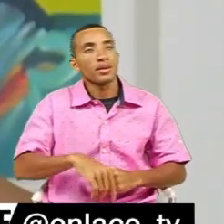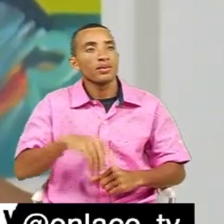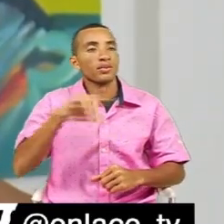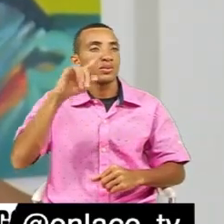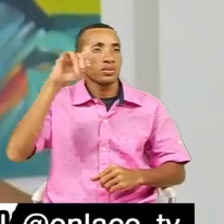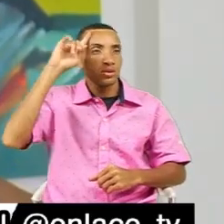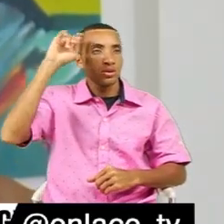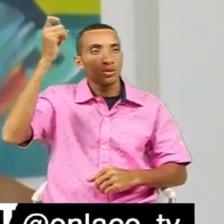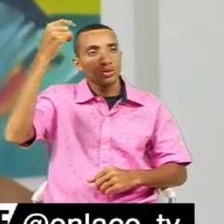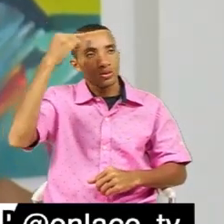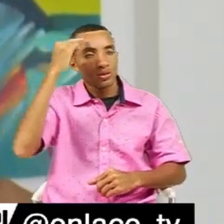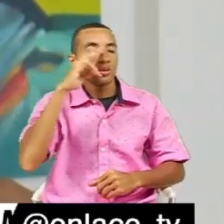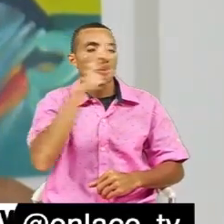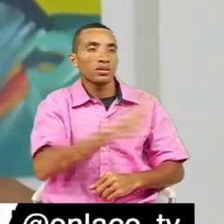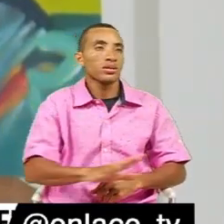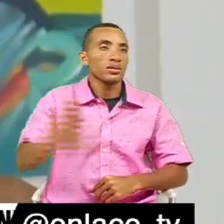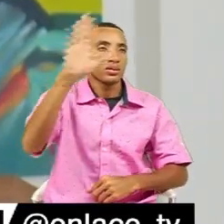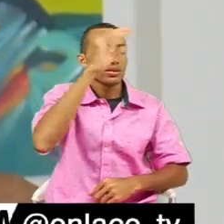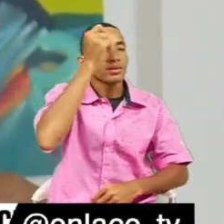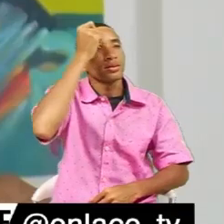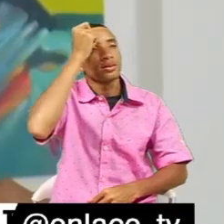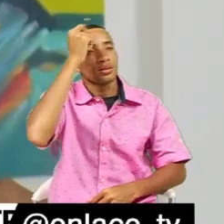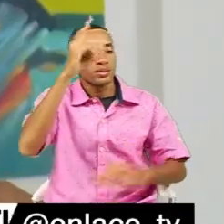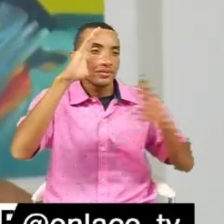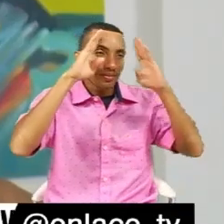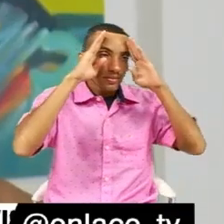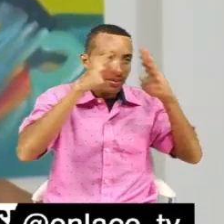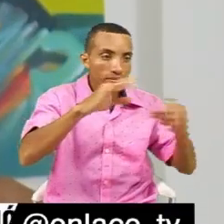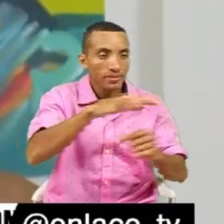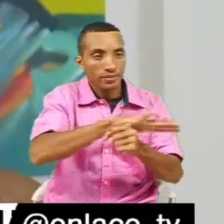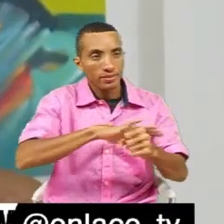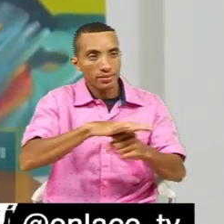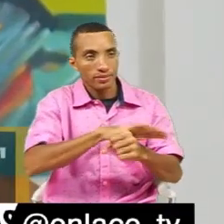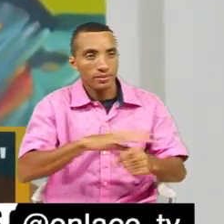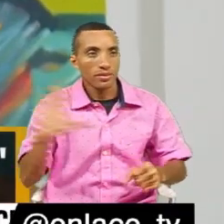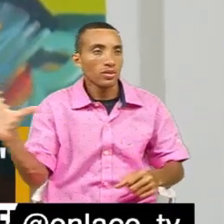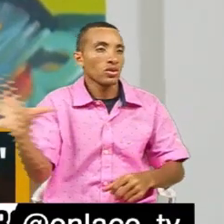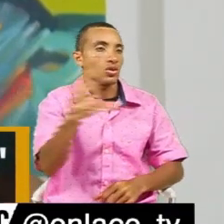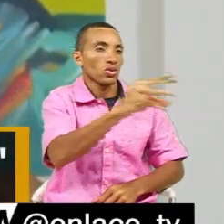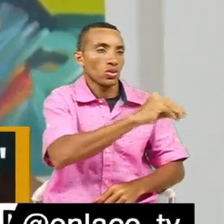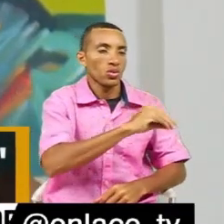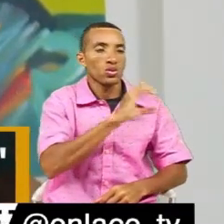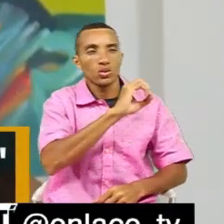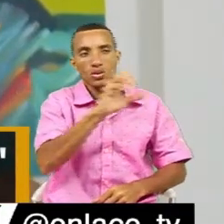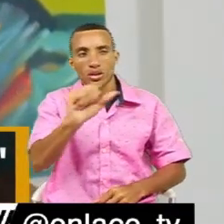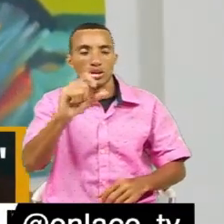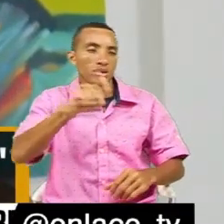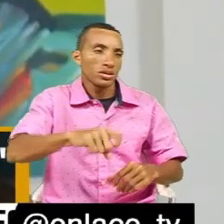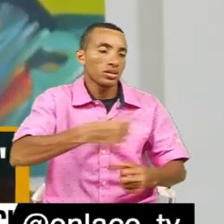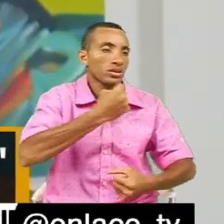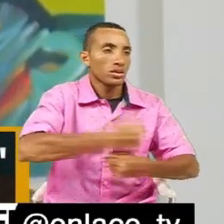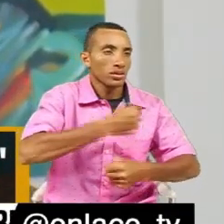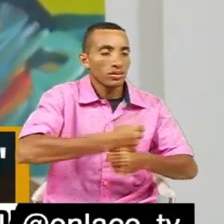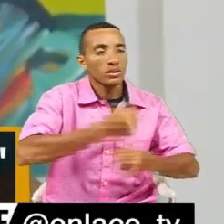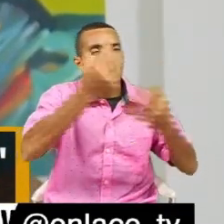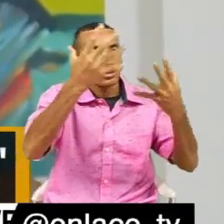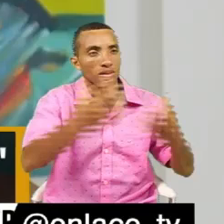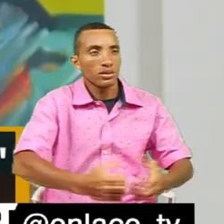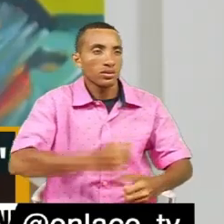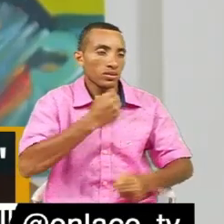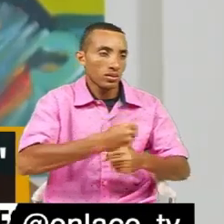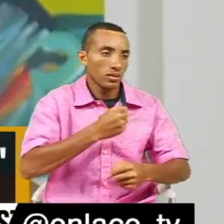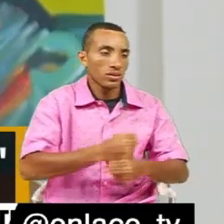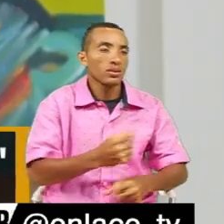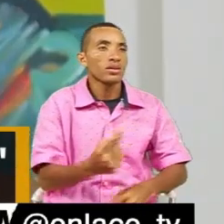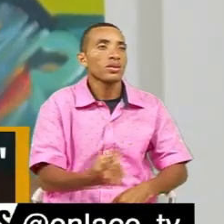entienda, comprenda y vea con muy buenos ojos que Barranca Bermeja y los barranqueños necesitamos un empleo. Queremos un empleo y nos